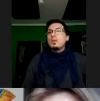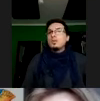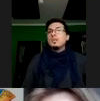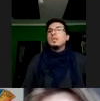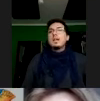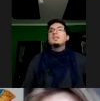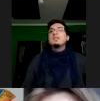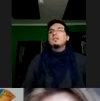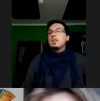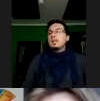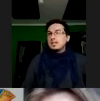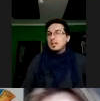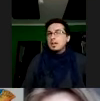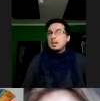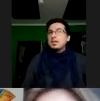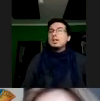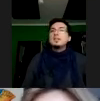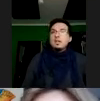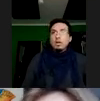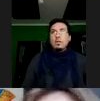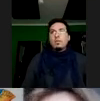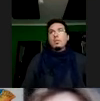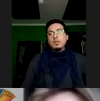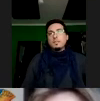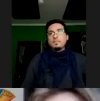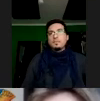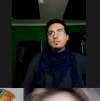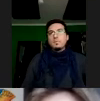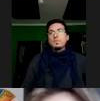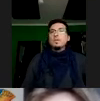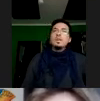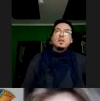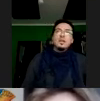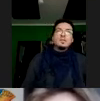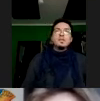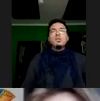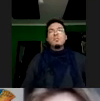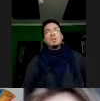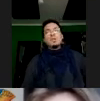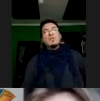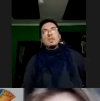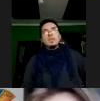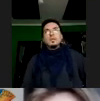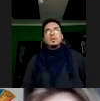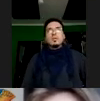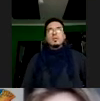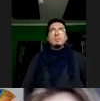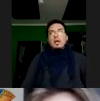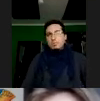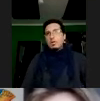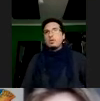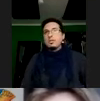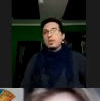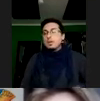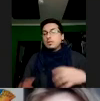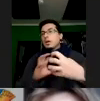para poder conocer distancias, etcétera, existen los planos de corte. Entonces, en este sentido, muchas viviendas, por ejemplo, tienen varios